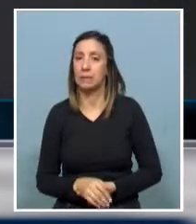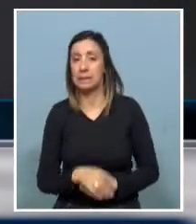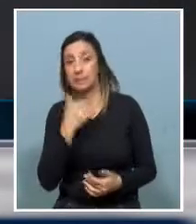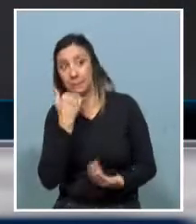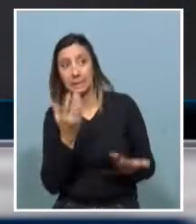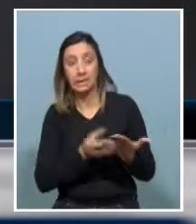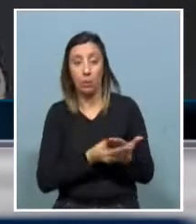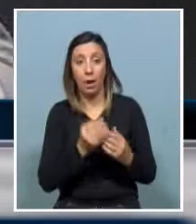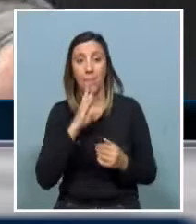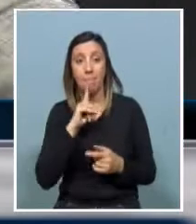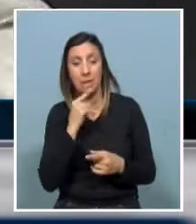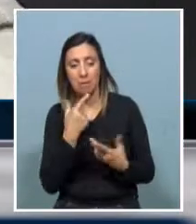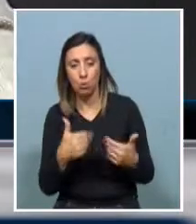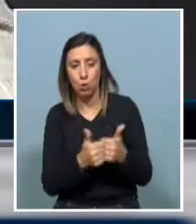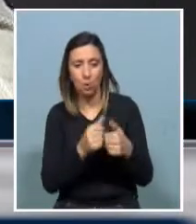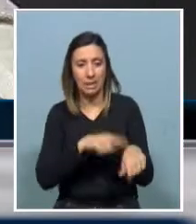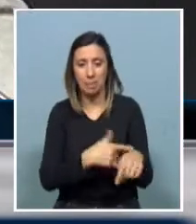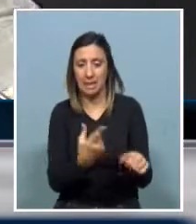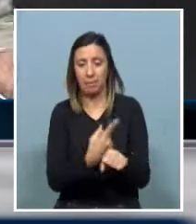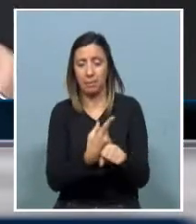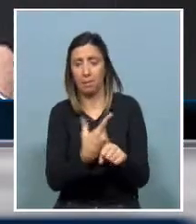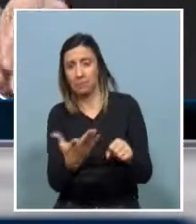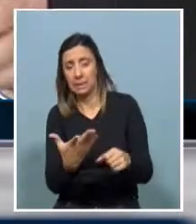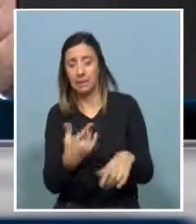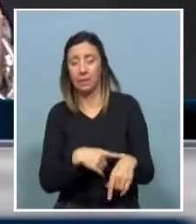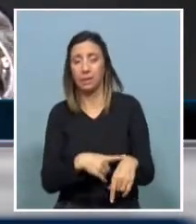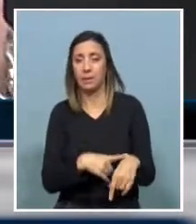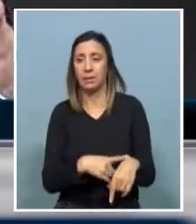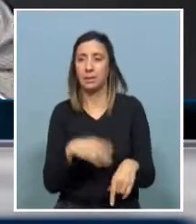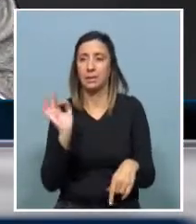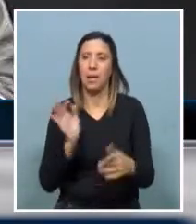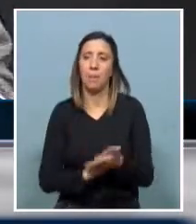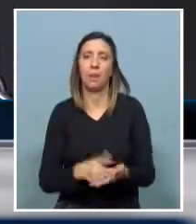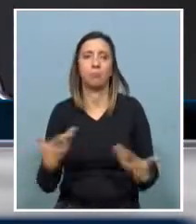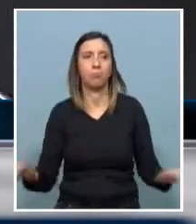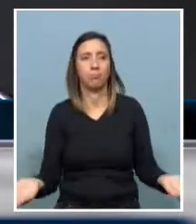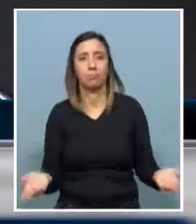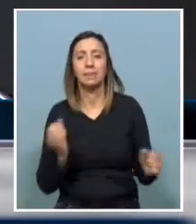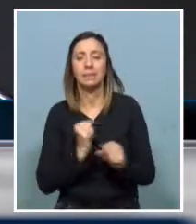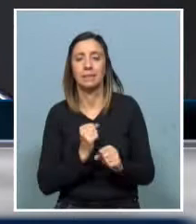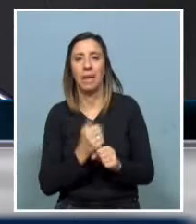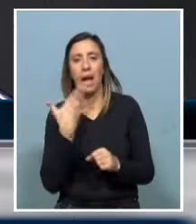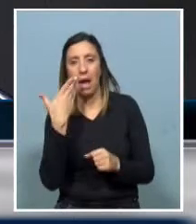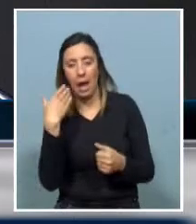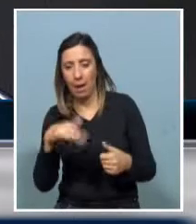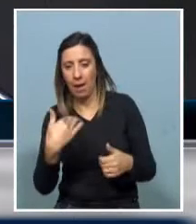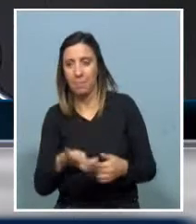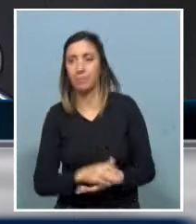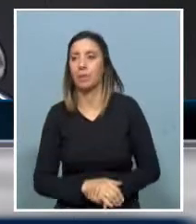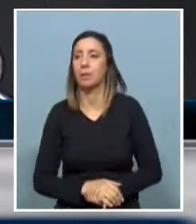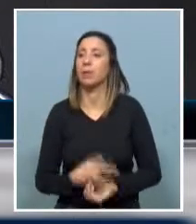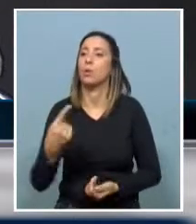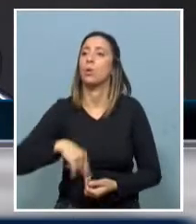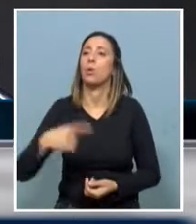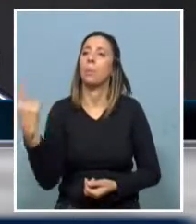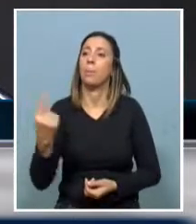ministro. No tengo el cronómetro. Voy a hacer todo lo posible, tiene una experiencia más vasta en la dialéctica. Estamos